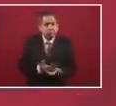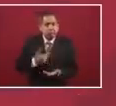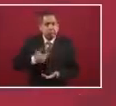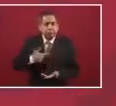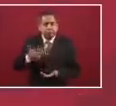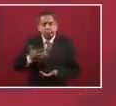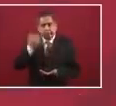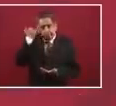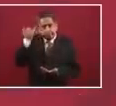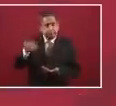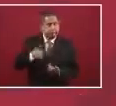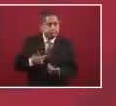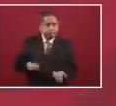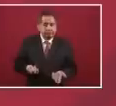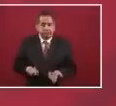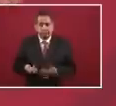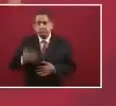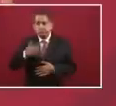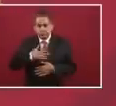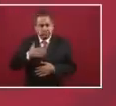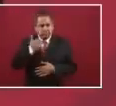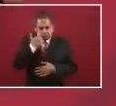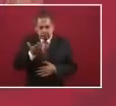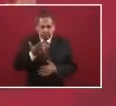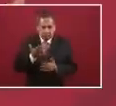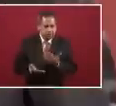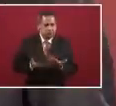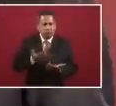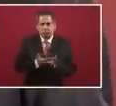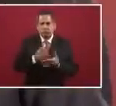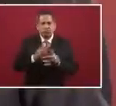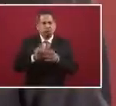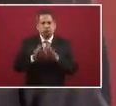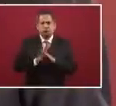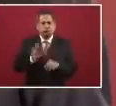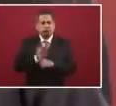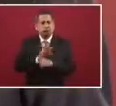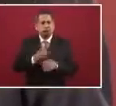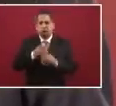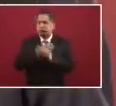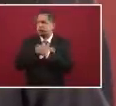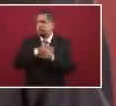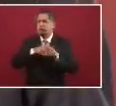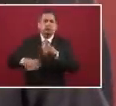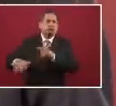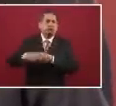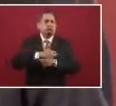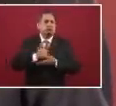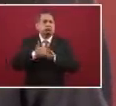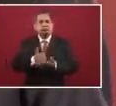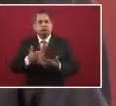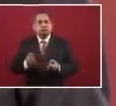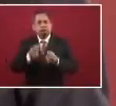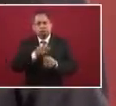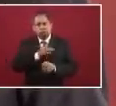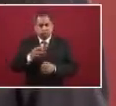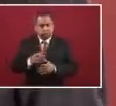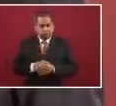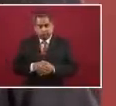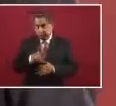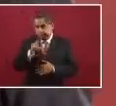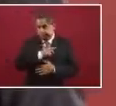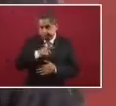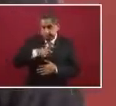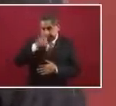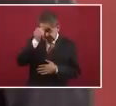es decir, había respaldo político. Ya se acabó eso. Es una